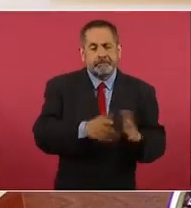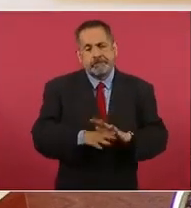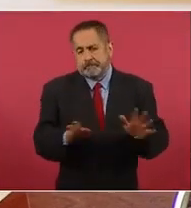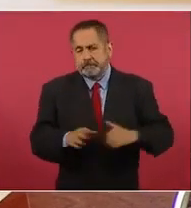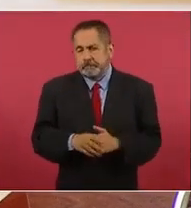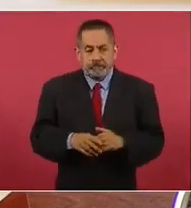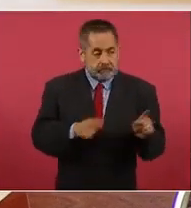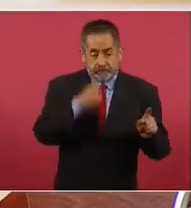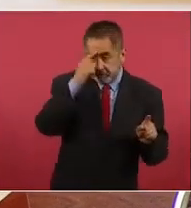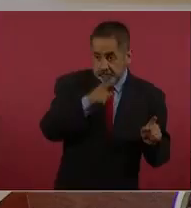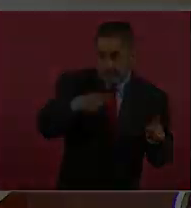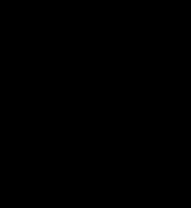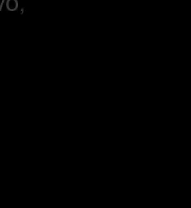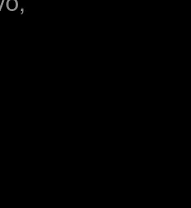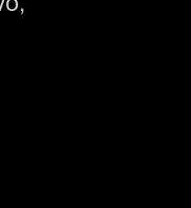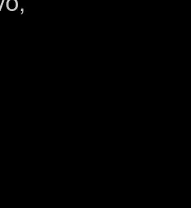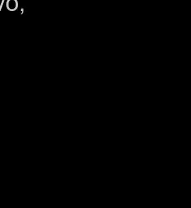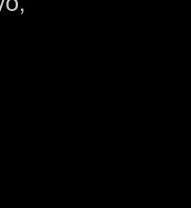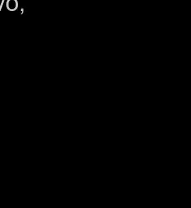tomarlos en cuenta, ¿no?